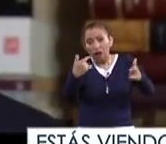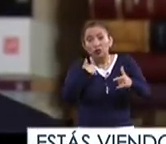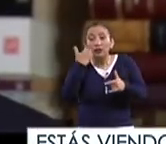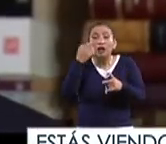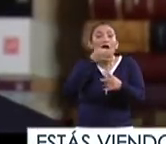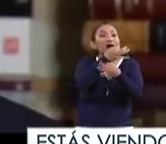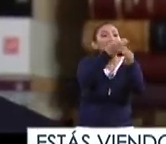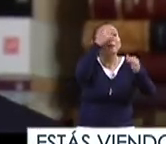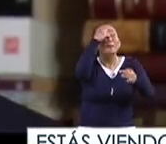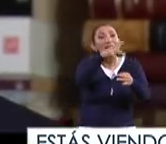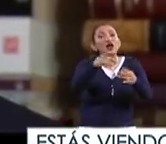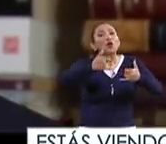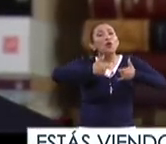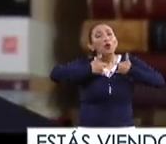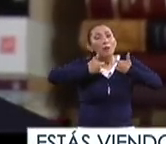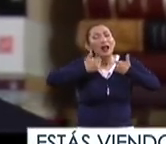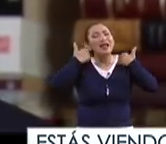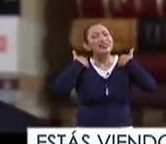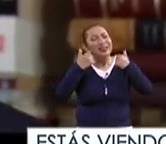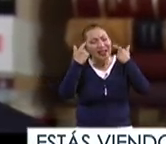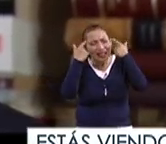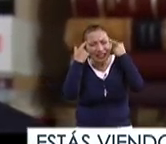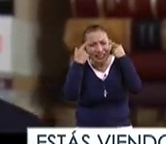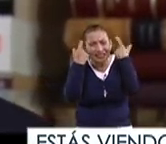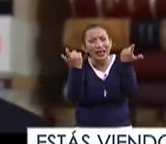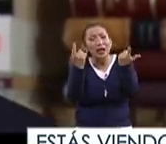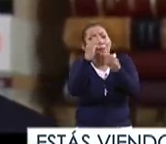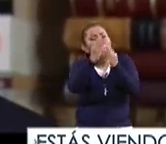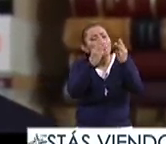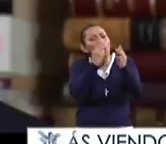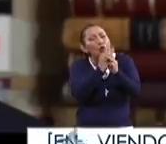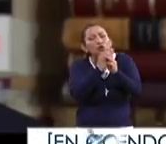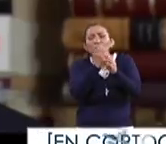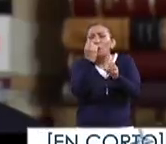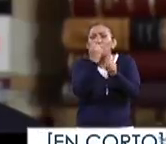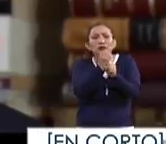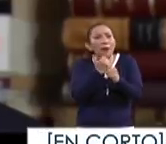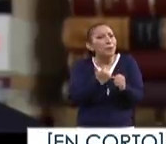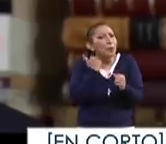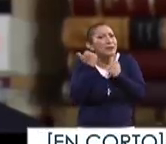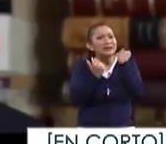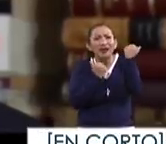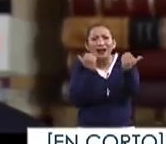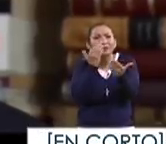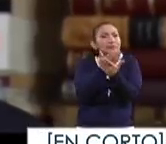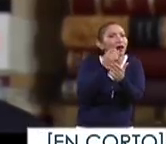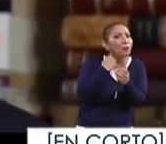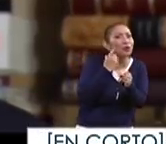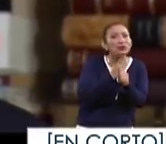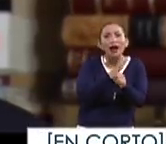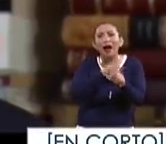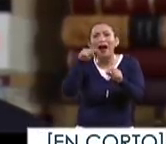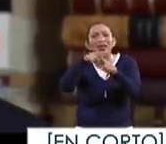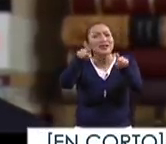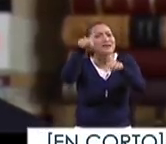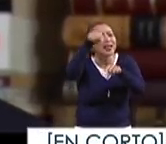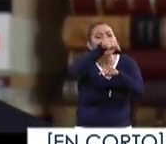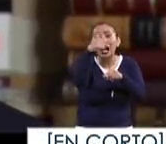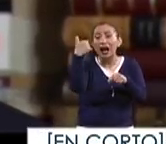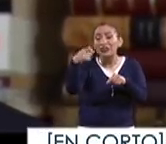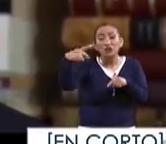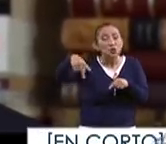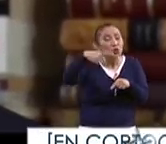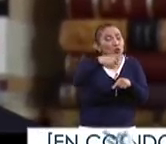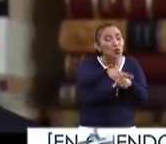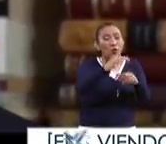que los mexicanos, los jóvenes, entendieran que el mundo es un mar de oportunidades, que cada uno tiene